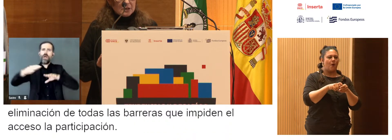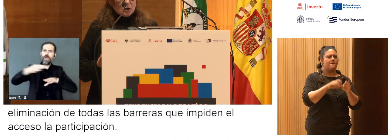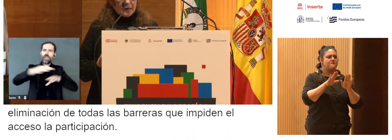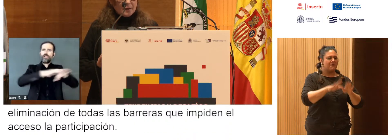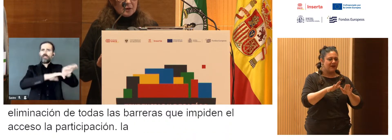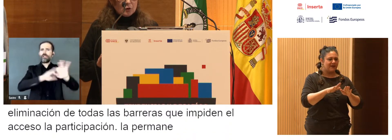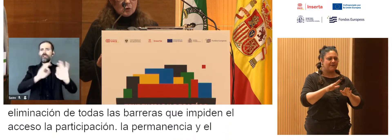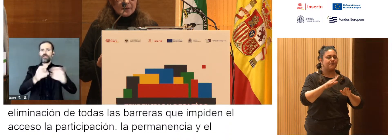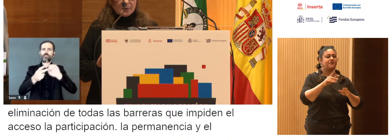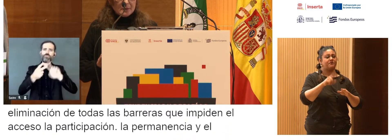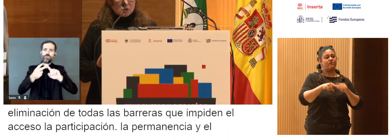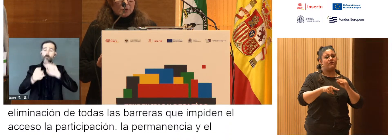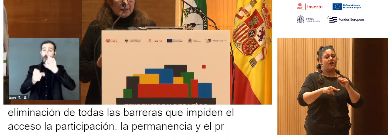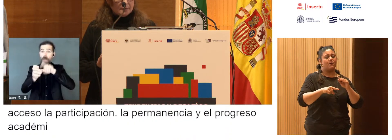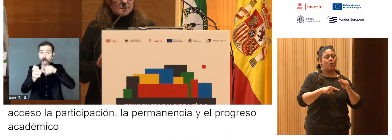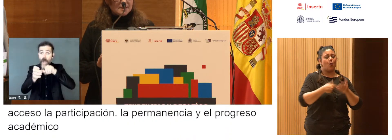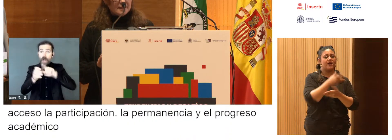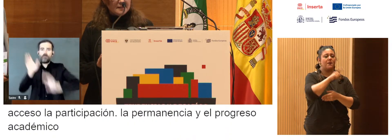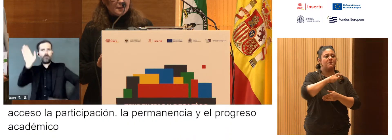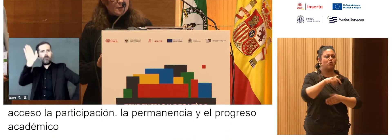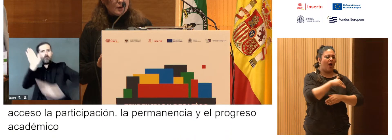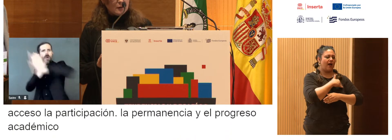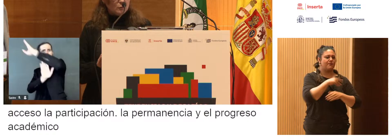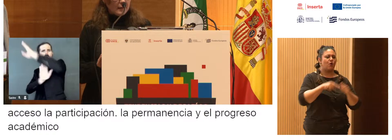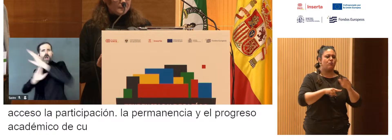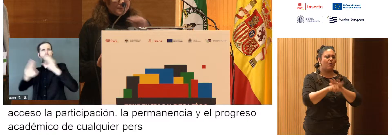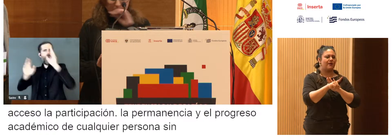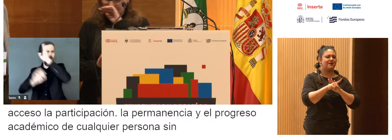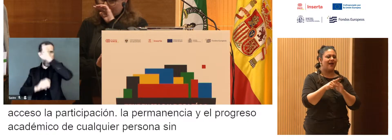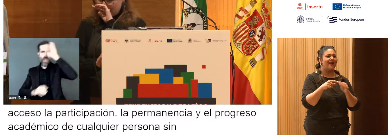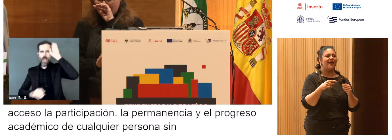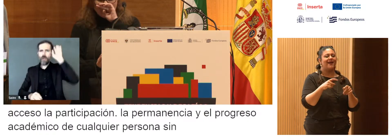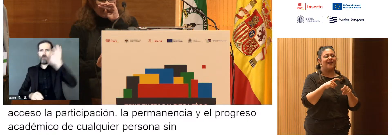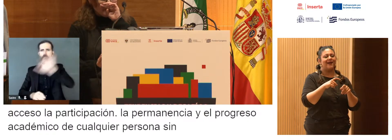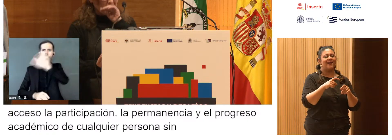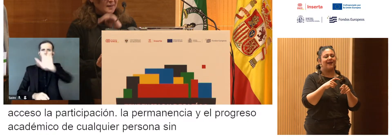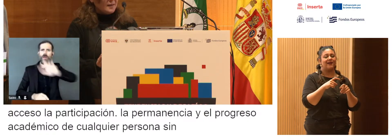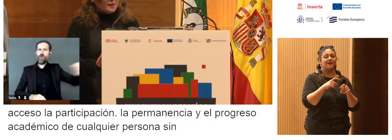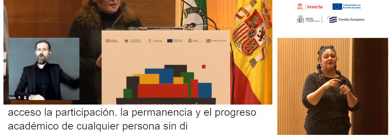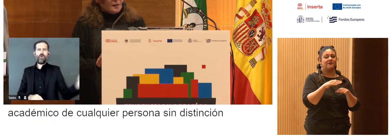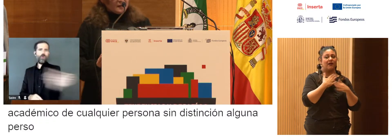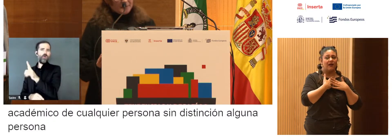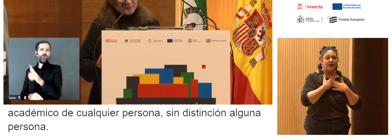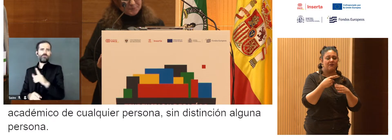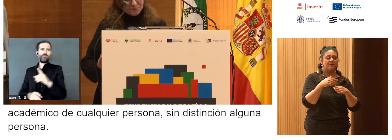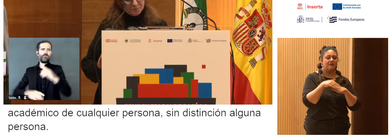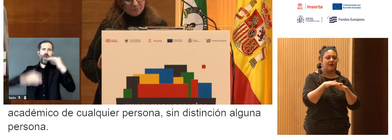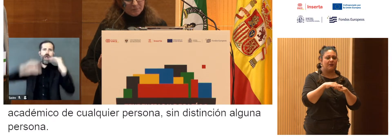el progreso académico de cualquier persona, sin distinción alguna. Perdón.